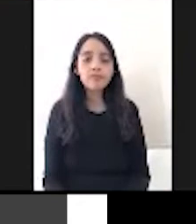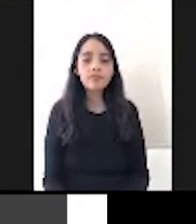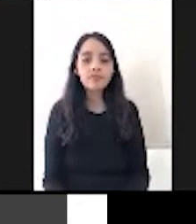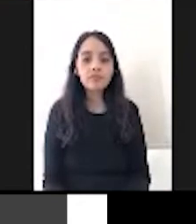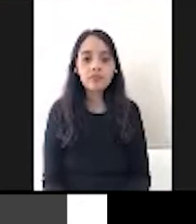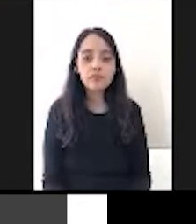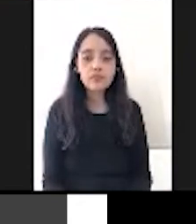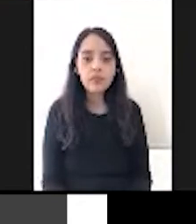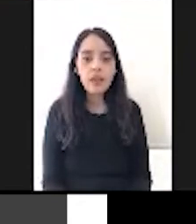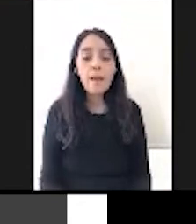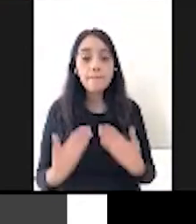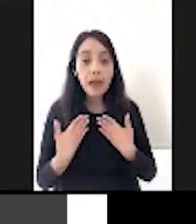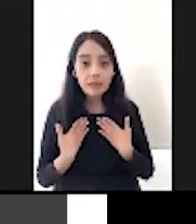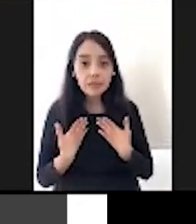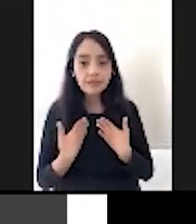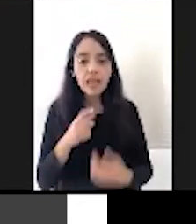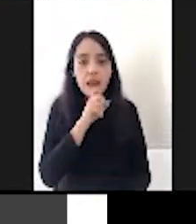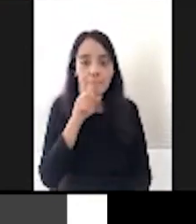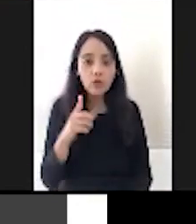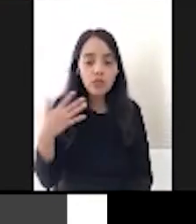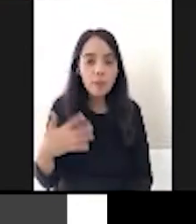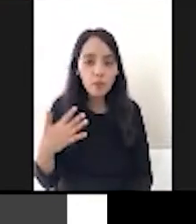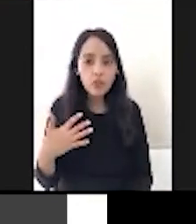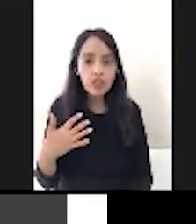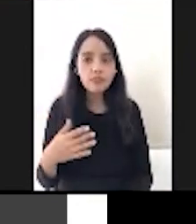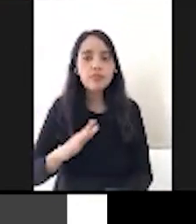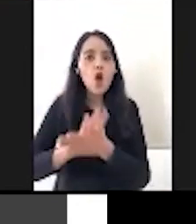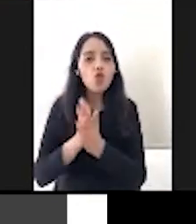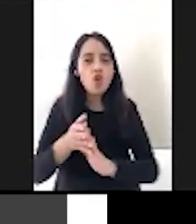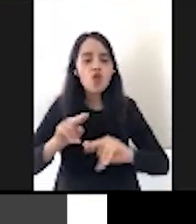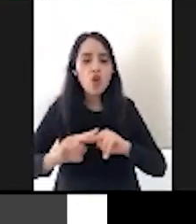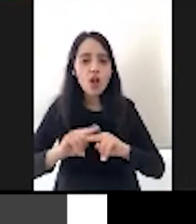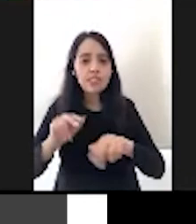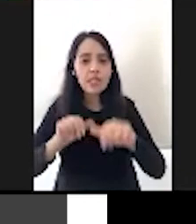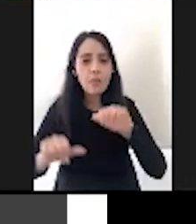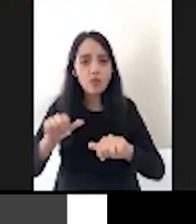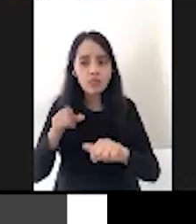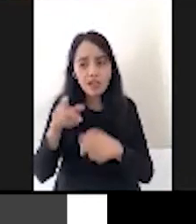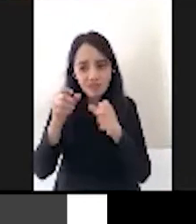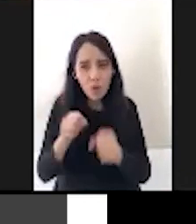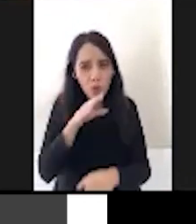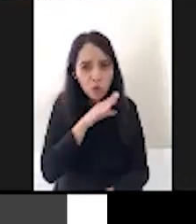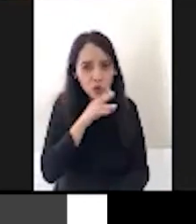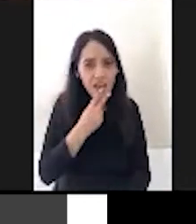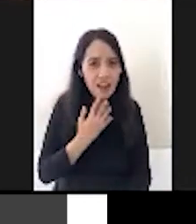Para mí la pregunta central es si todo esto que hacemos en el laboratorio es útil en la vida diaria del paciente.